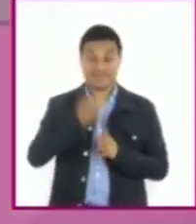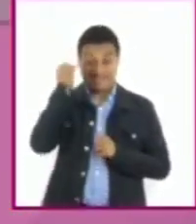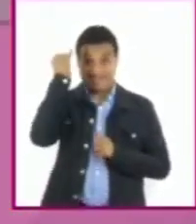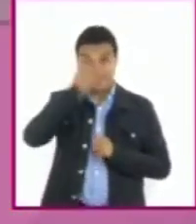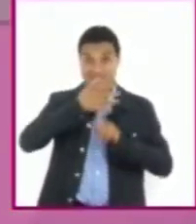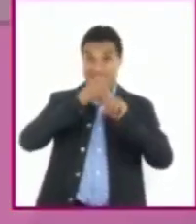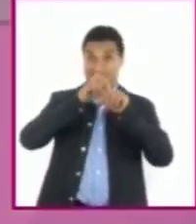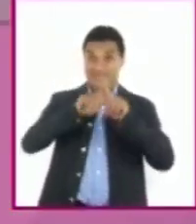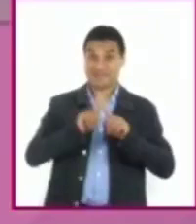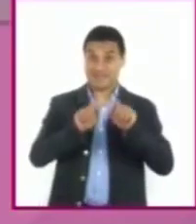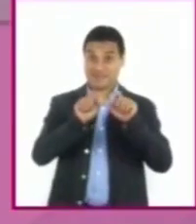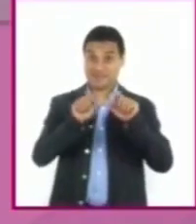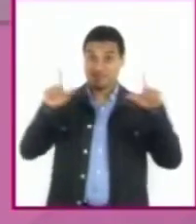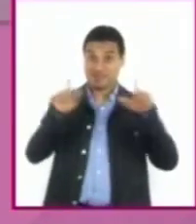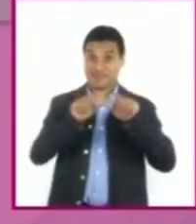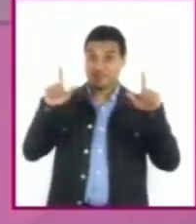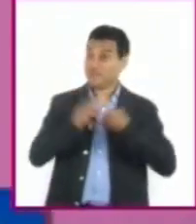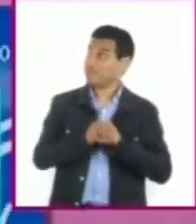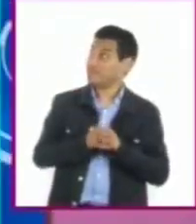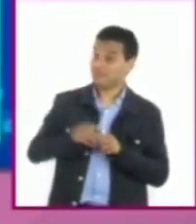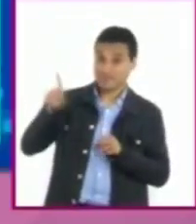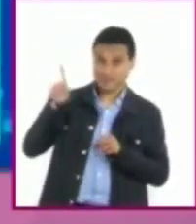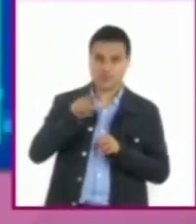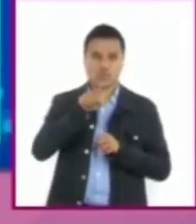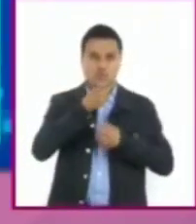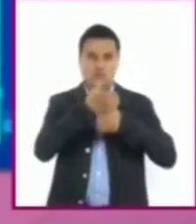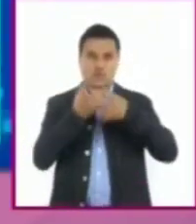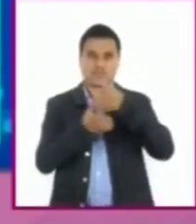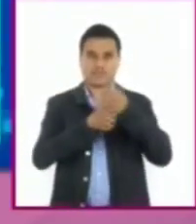imágenes los componentes geográficos.